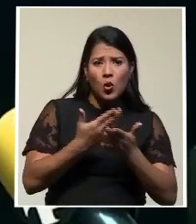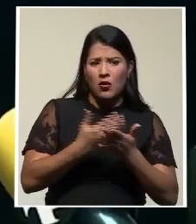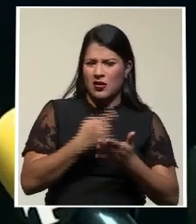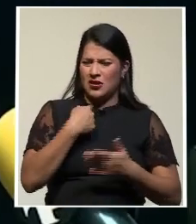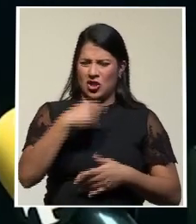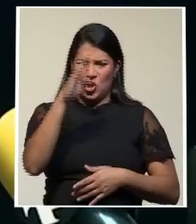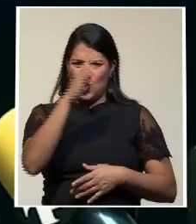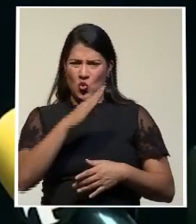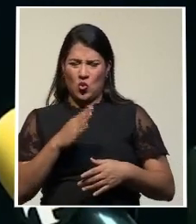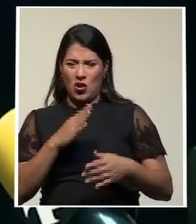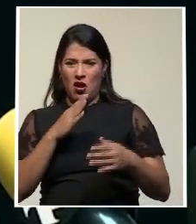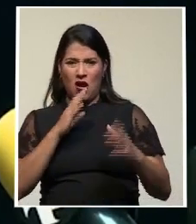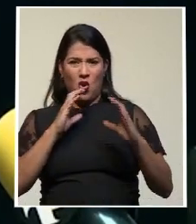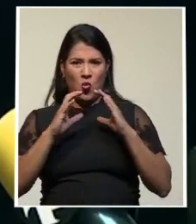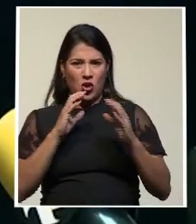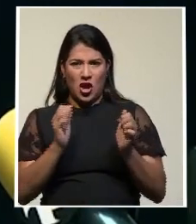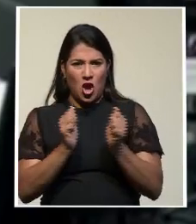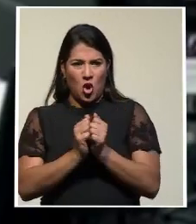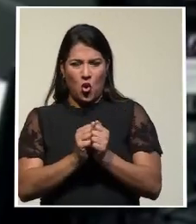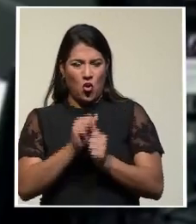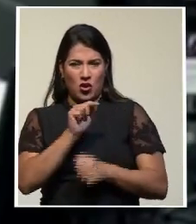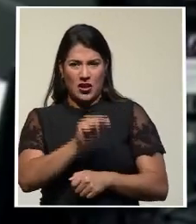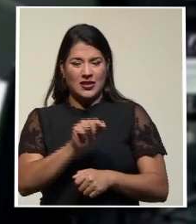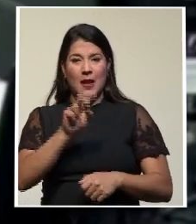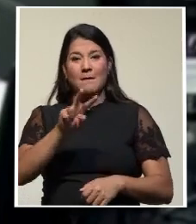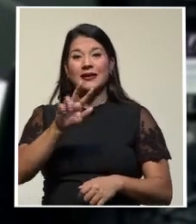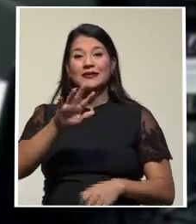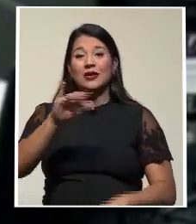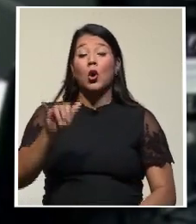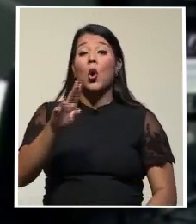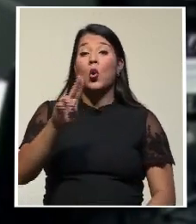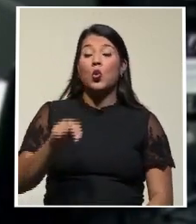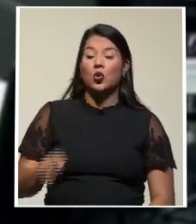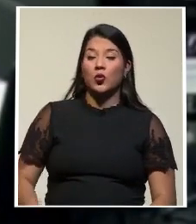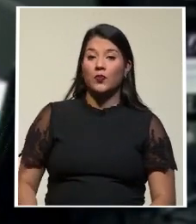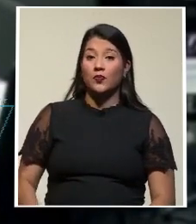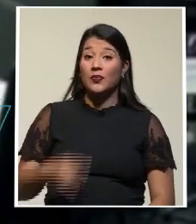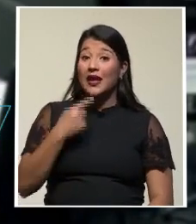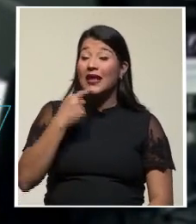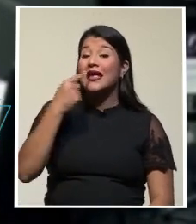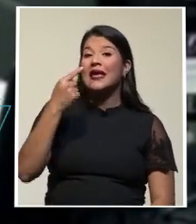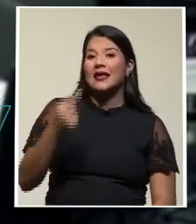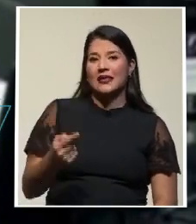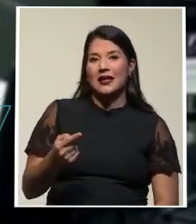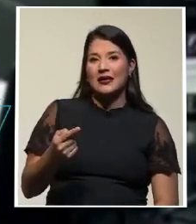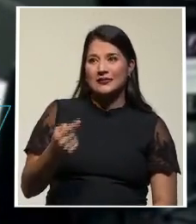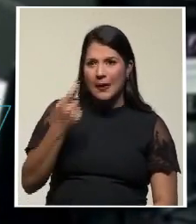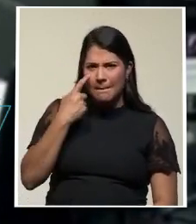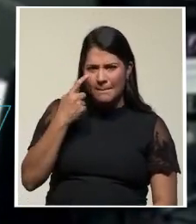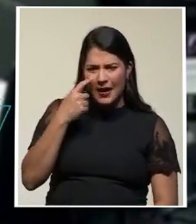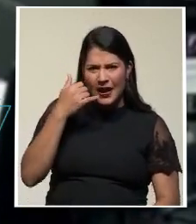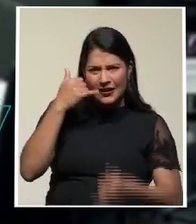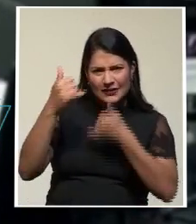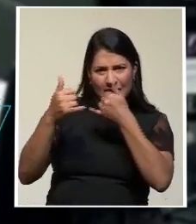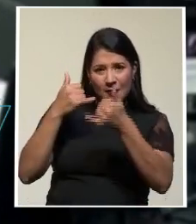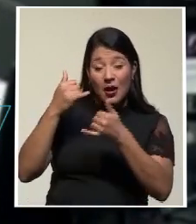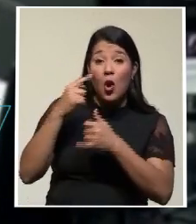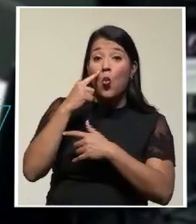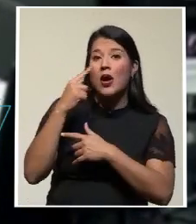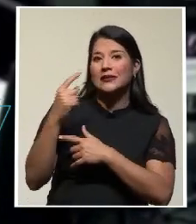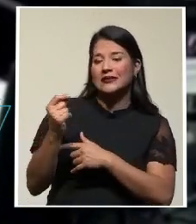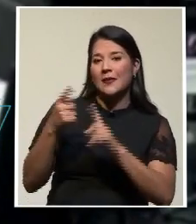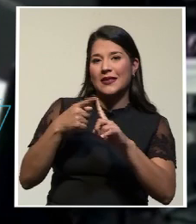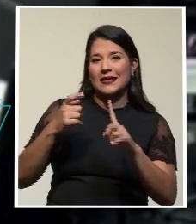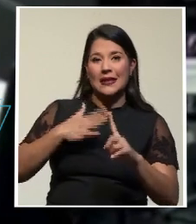con la certificación notarial realizada con fe pública, se indica que con vista de las llamadas de la aplicación WhatsApp de mi número celular,